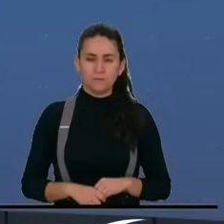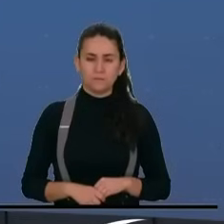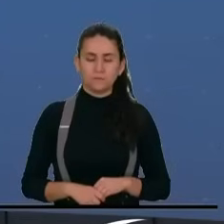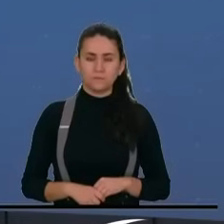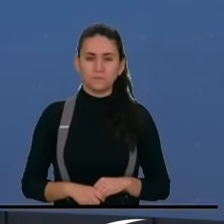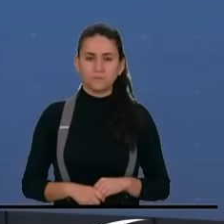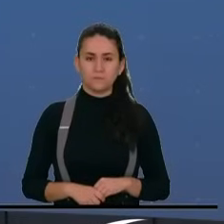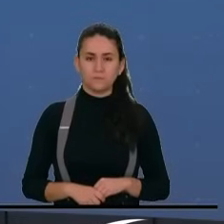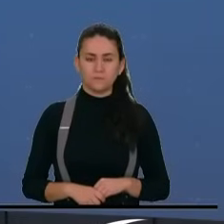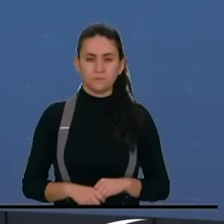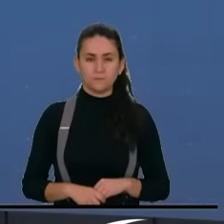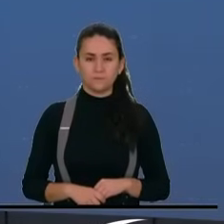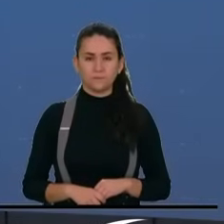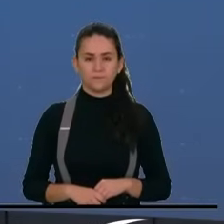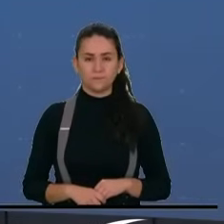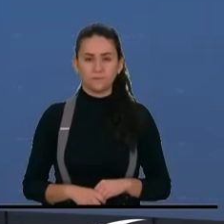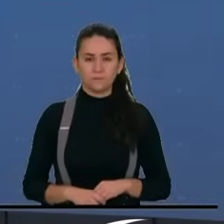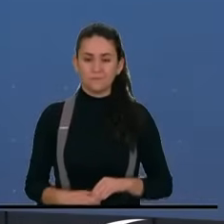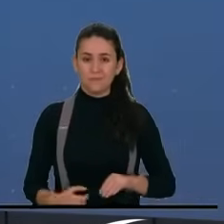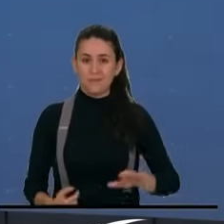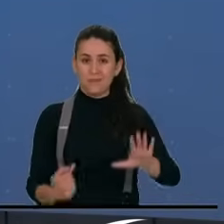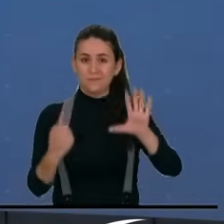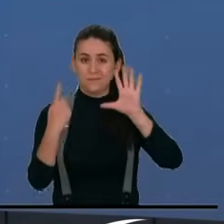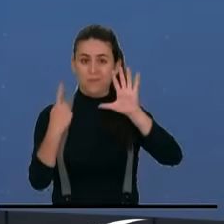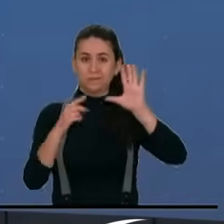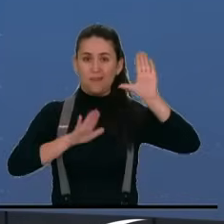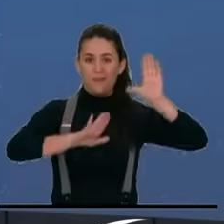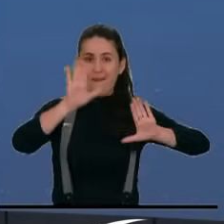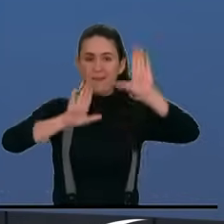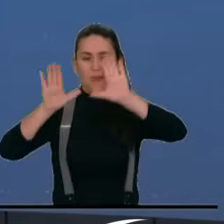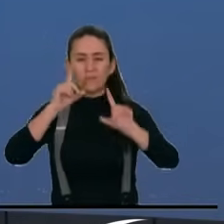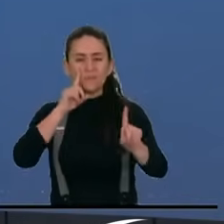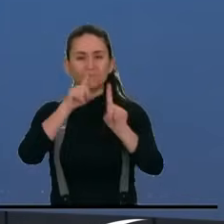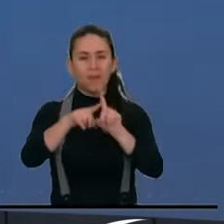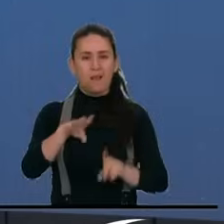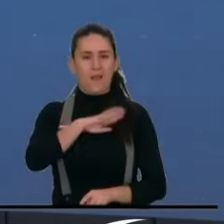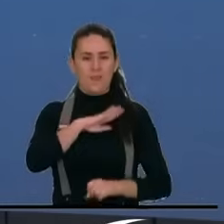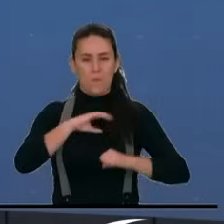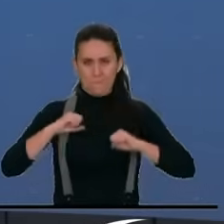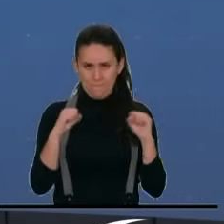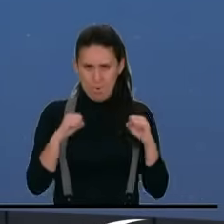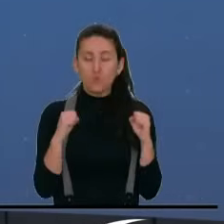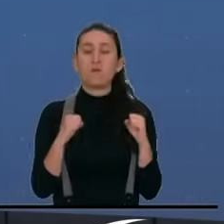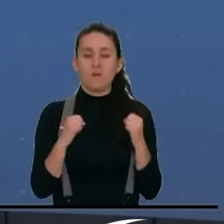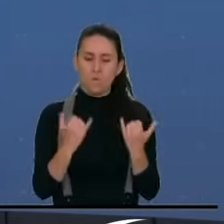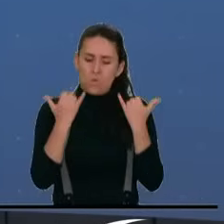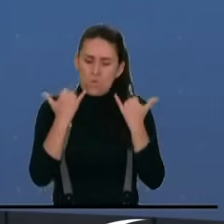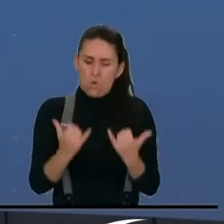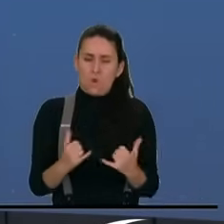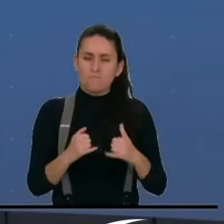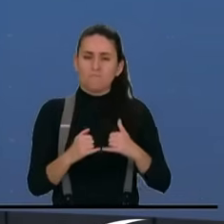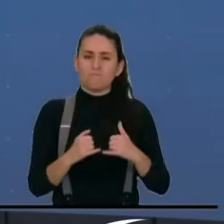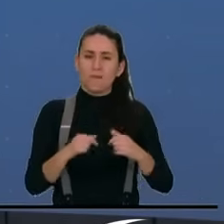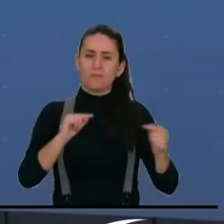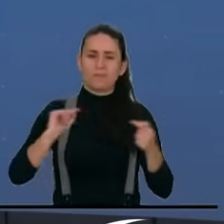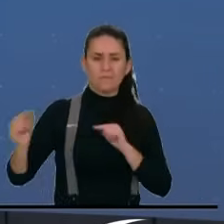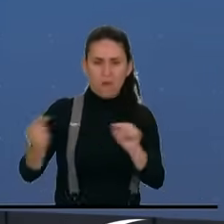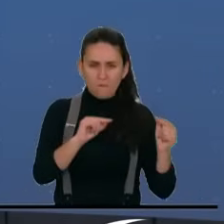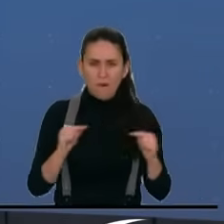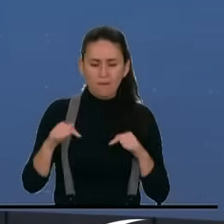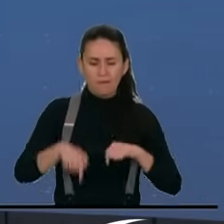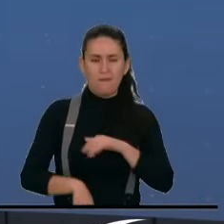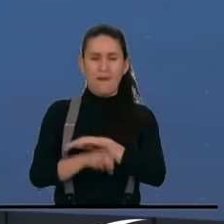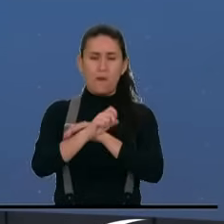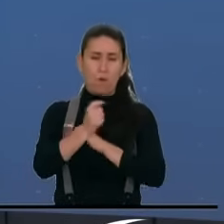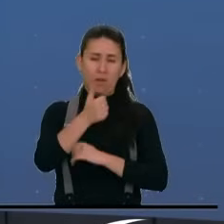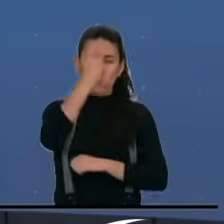Durante hora y media, seis candidatos a la alcaldía de Bogotá explicaron por última vez, antes de la elección de este domingo, sus propuestas en